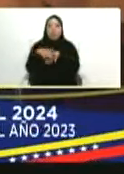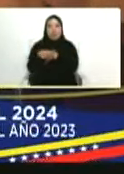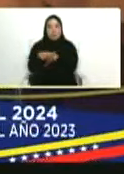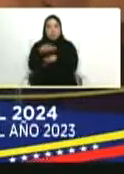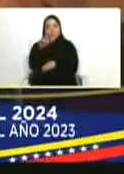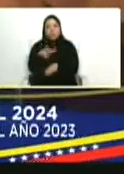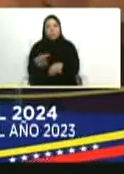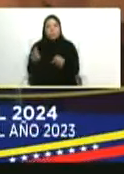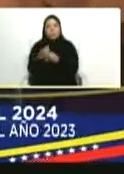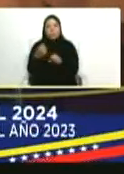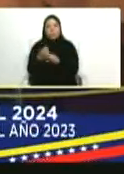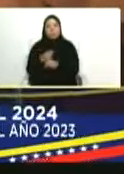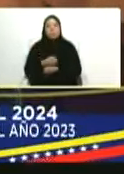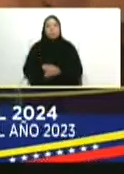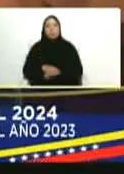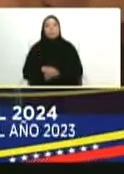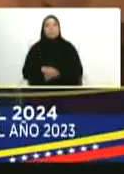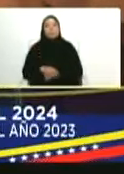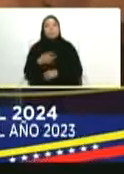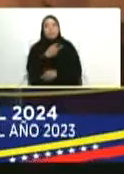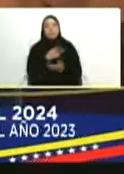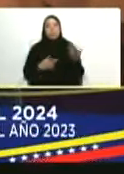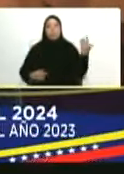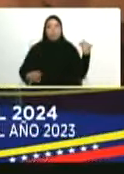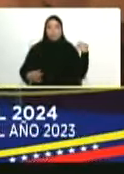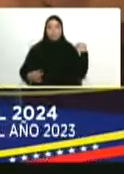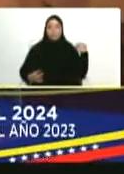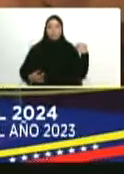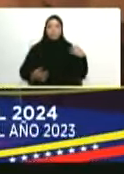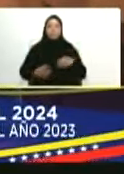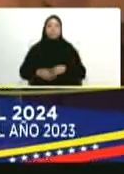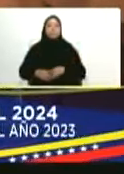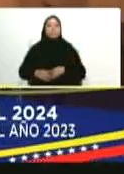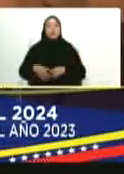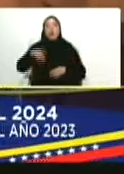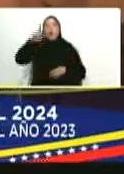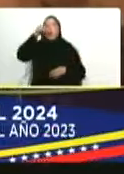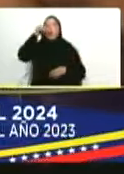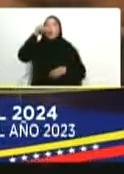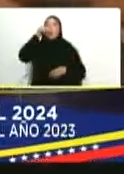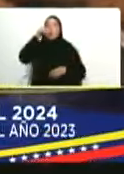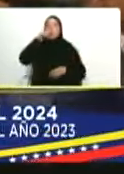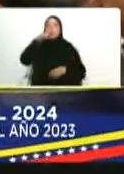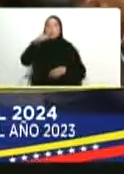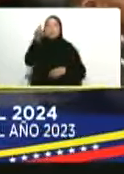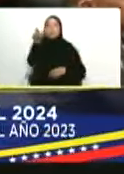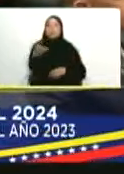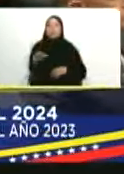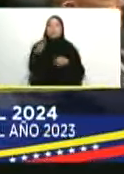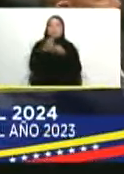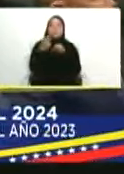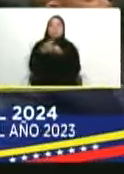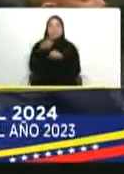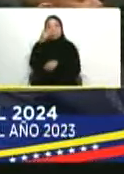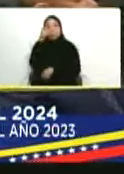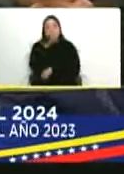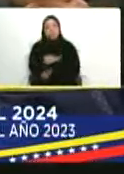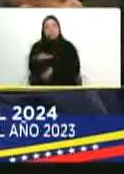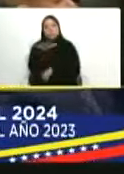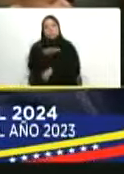del Gabinete Ejecutivo, bienvenidos y bienvenidas. Doctor Daniel Augusto Ramírez, Defensor Público